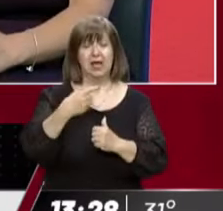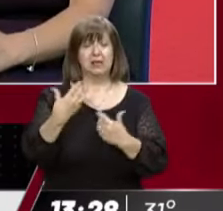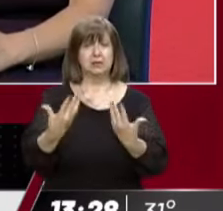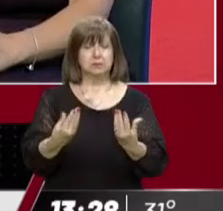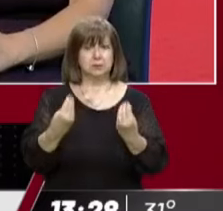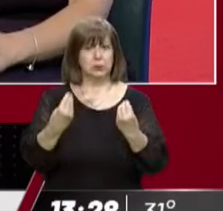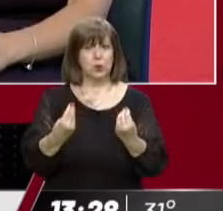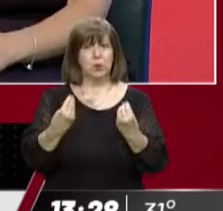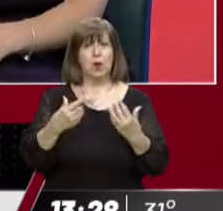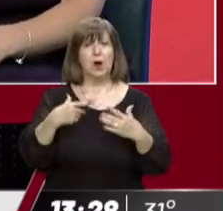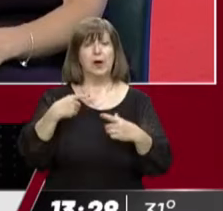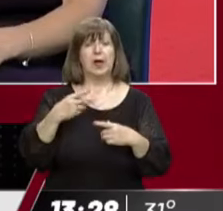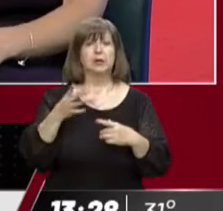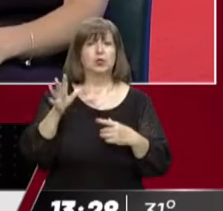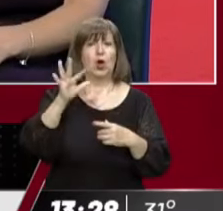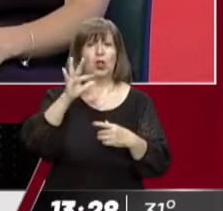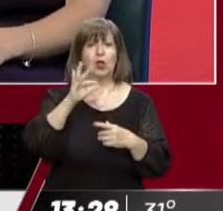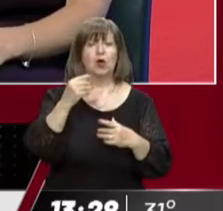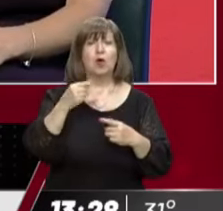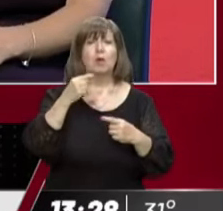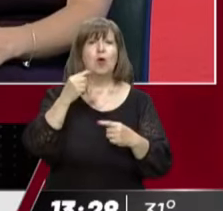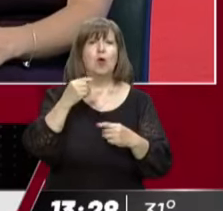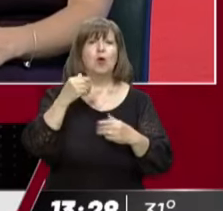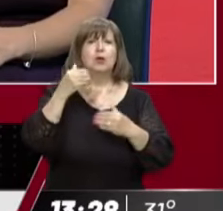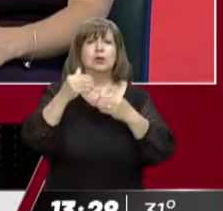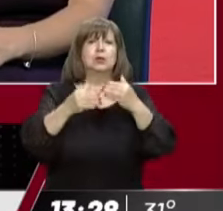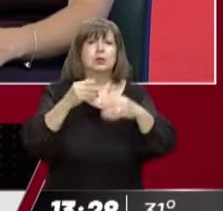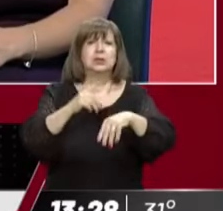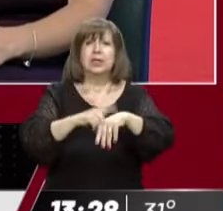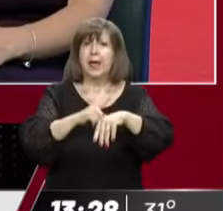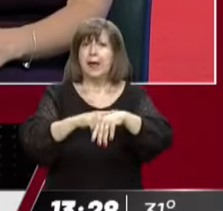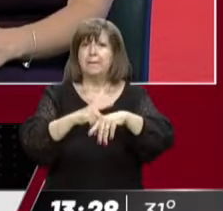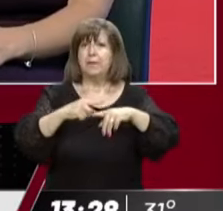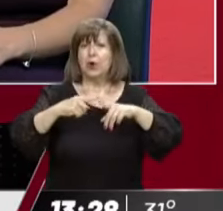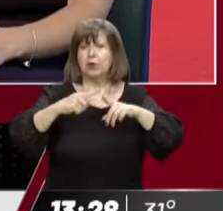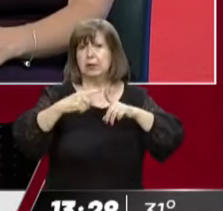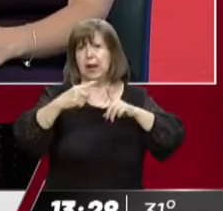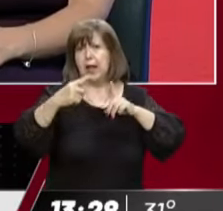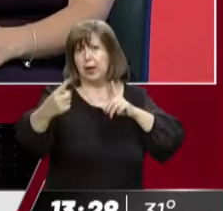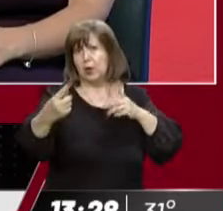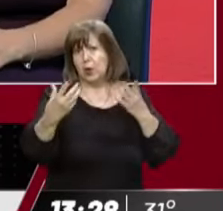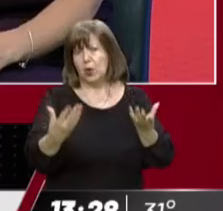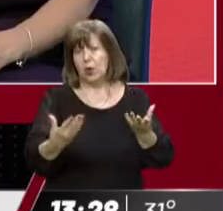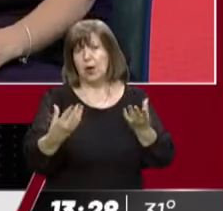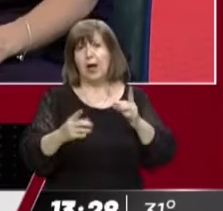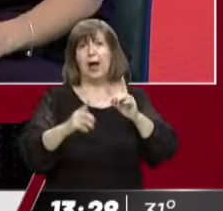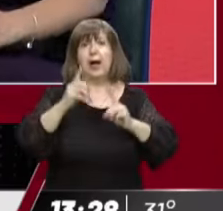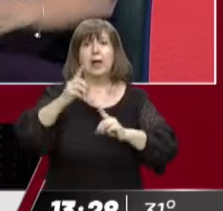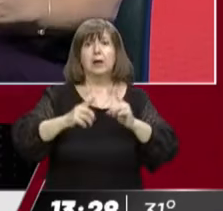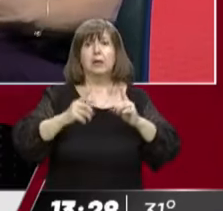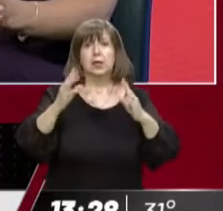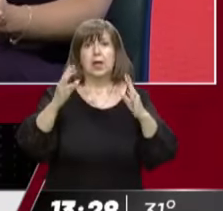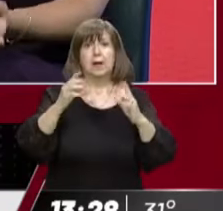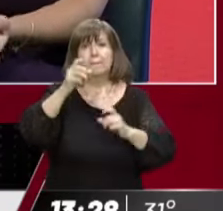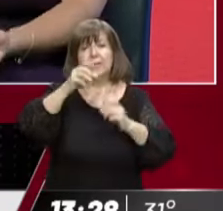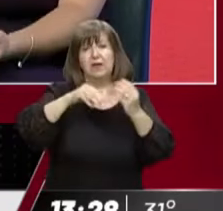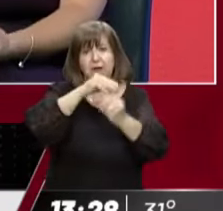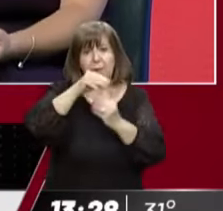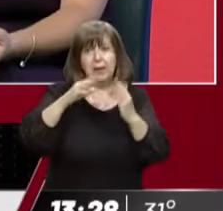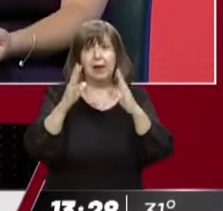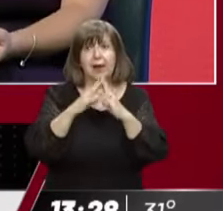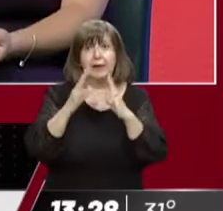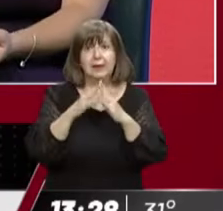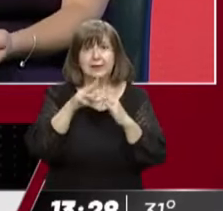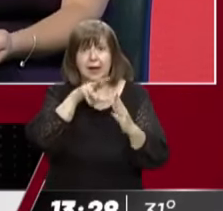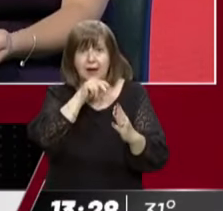día tratando de paliar la situación, pero hay un largo camino por resolver porque hay gente que directamente va a quedar sin viviendas y el gobierno